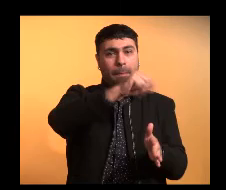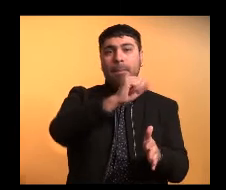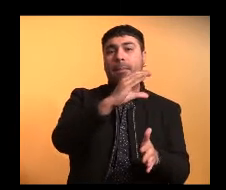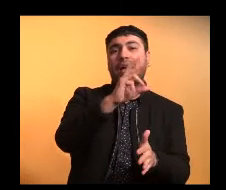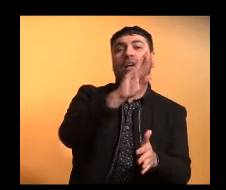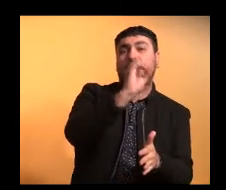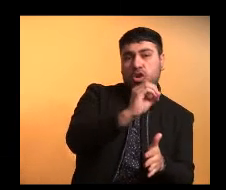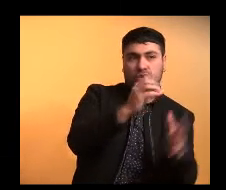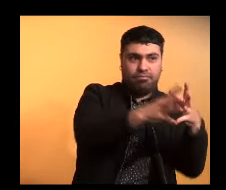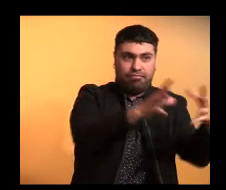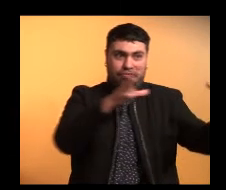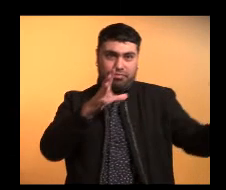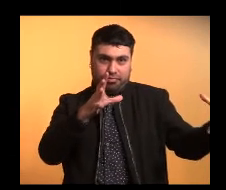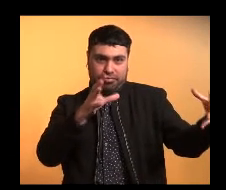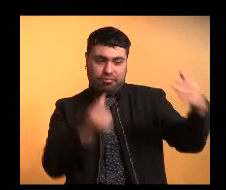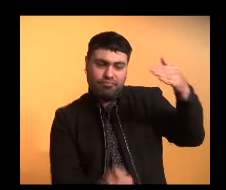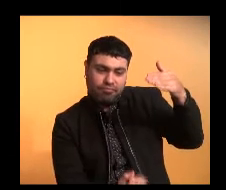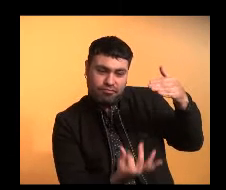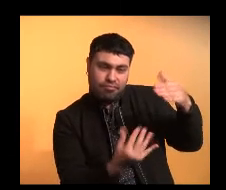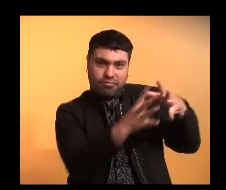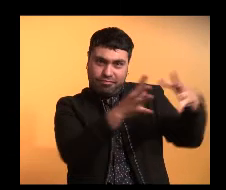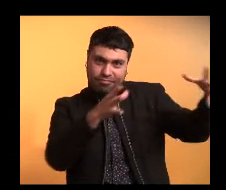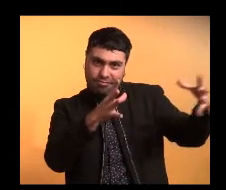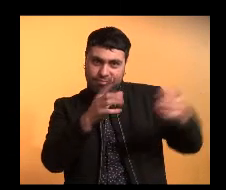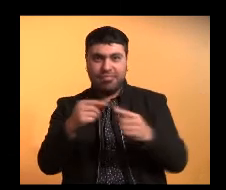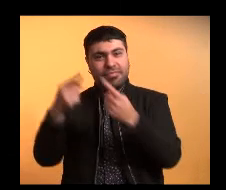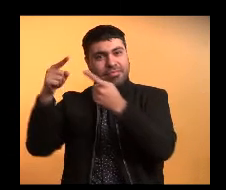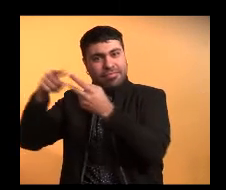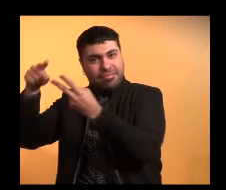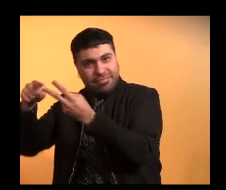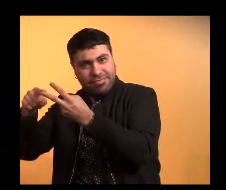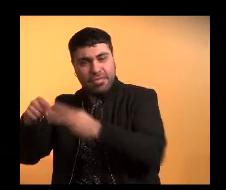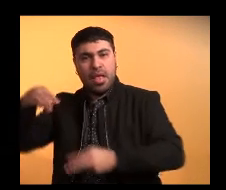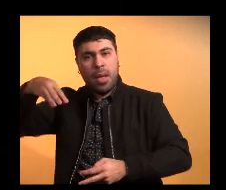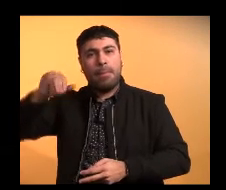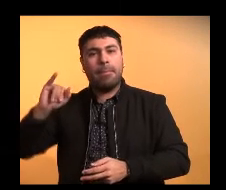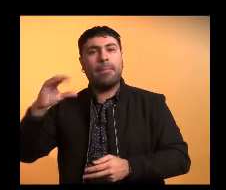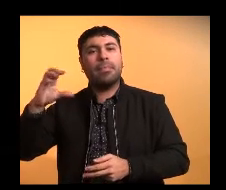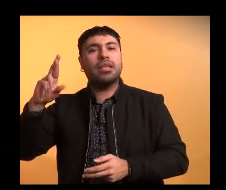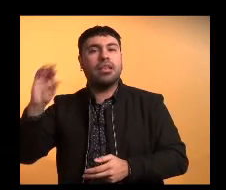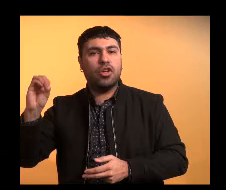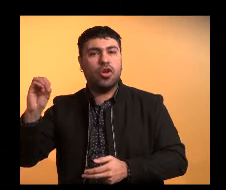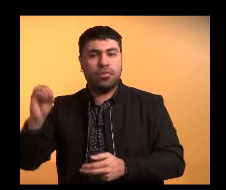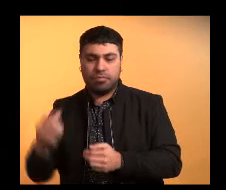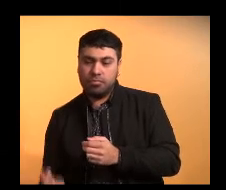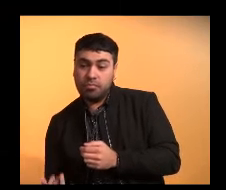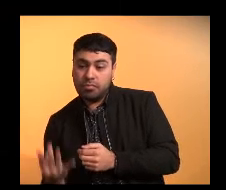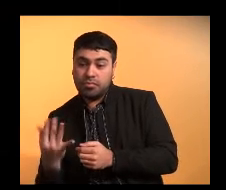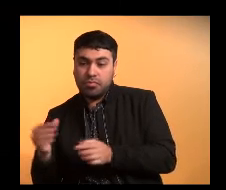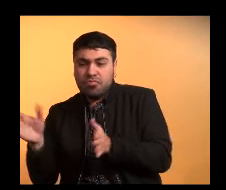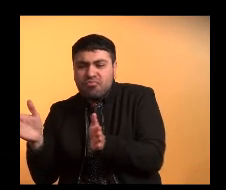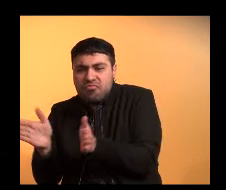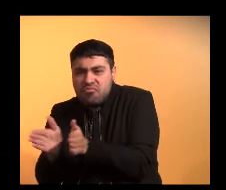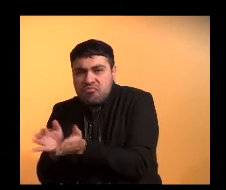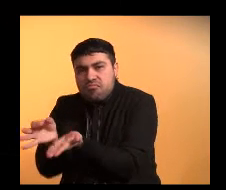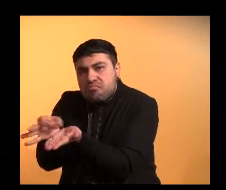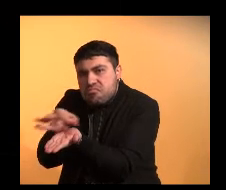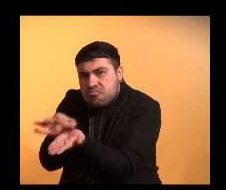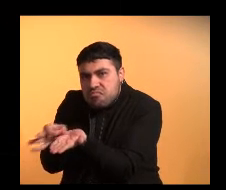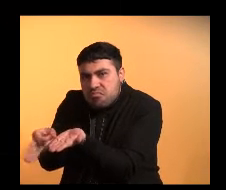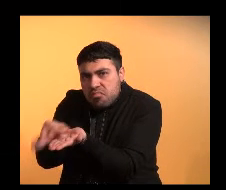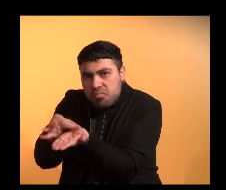que podemos ver a simple vista, mientras que las microalgas son todas estas algas pequeñitas. Usualmente son